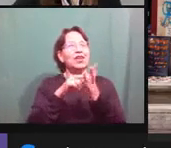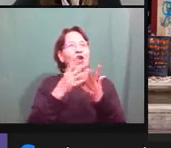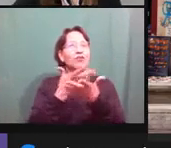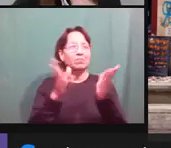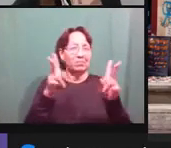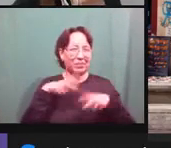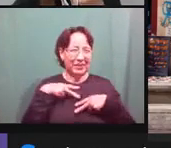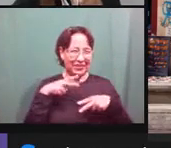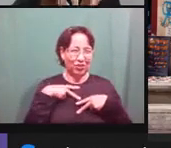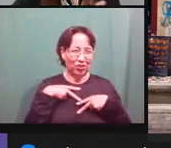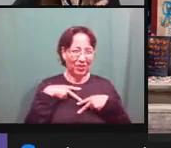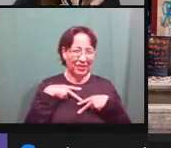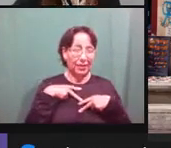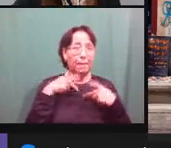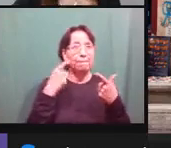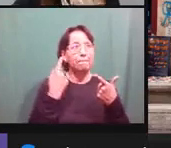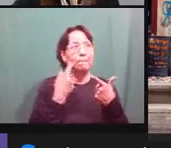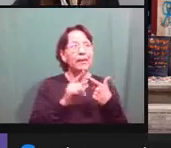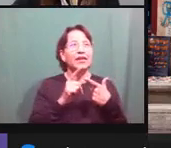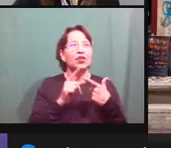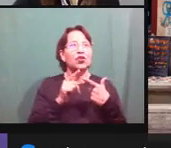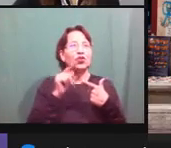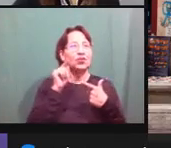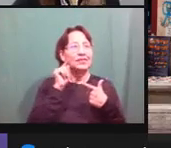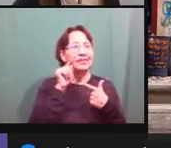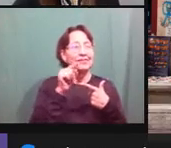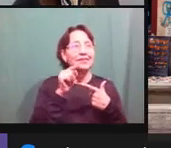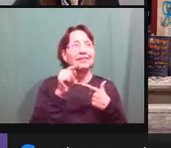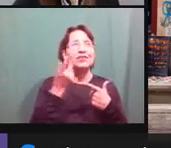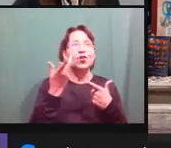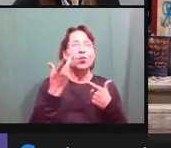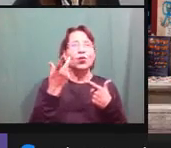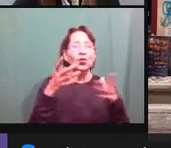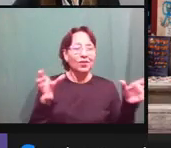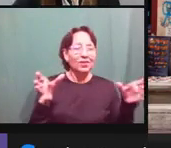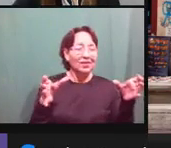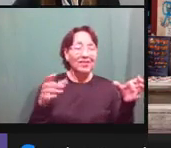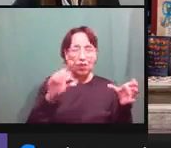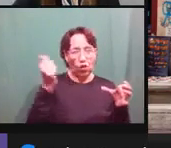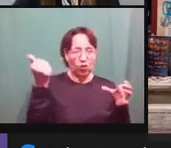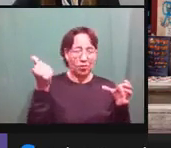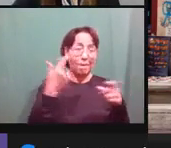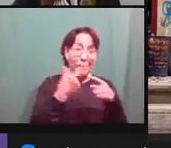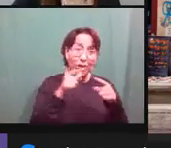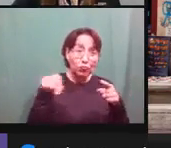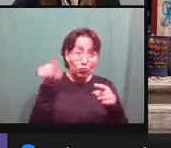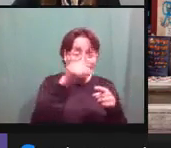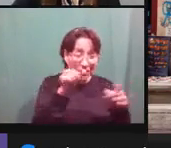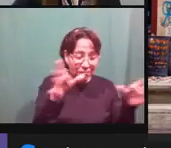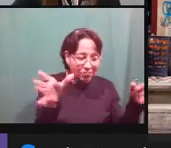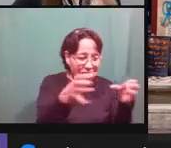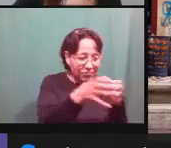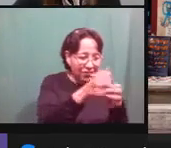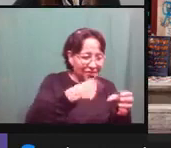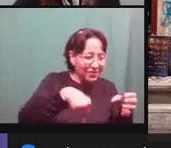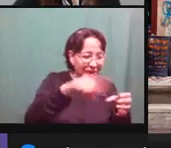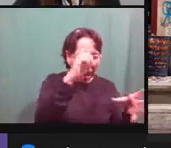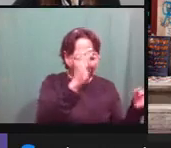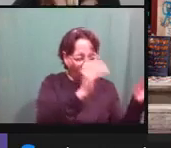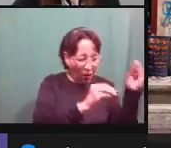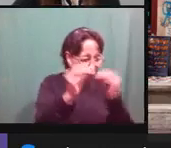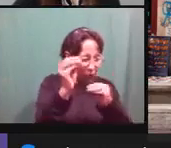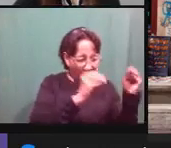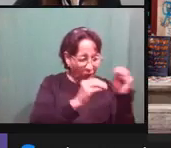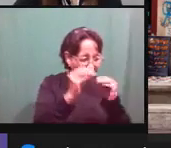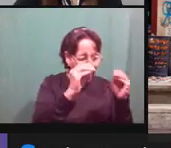como de un trabajo o de un proceso pues colectivo, en donde pues se necesita por las mismas personas